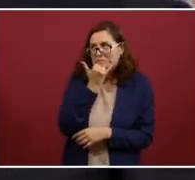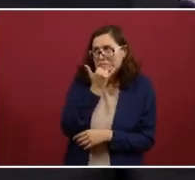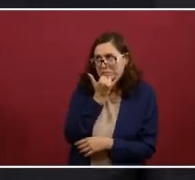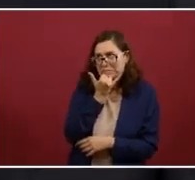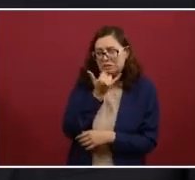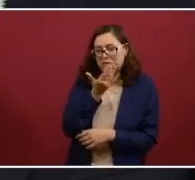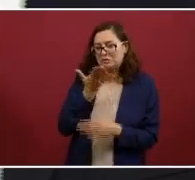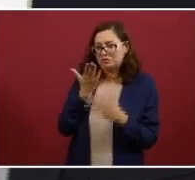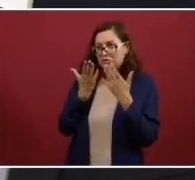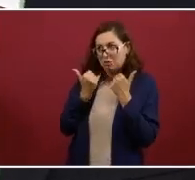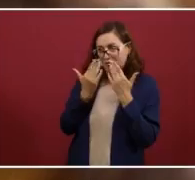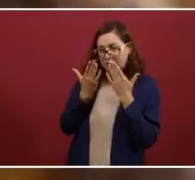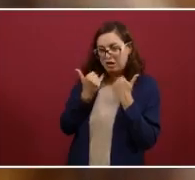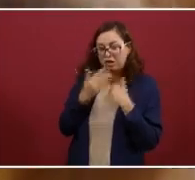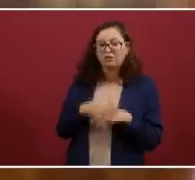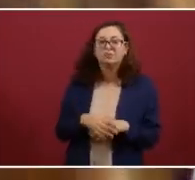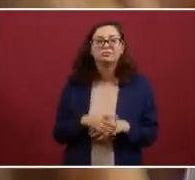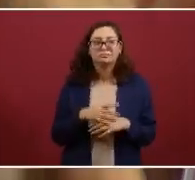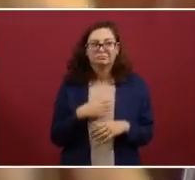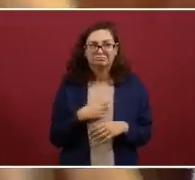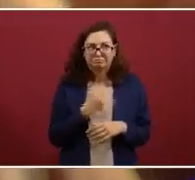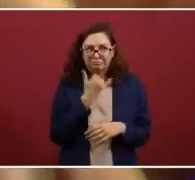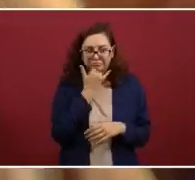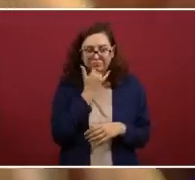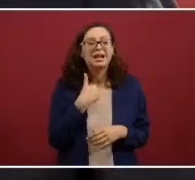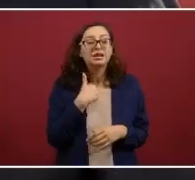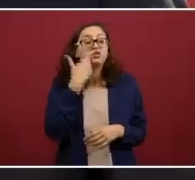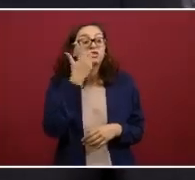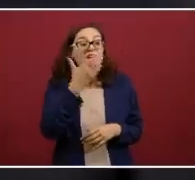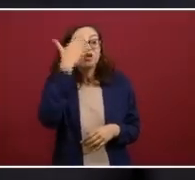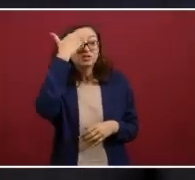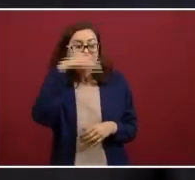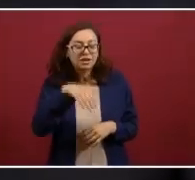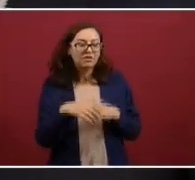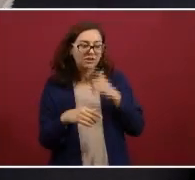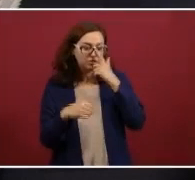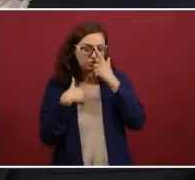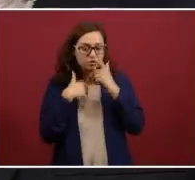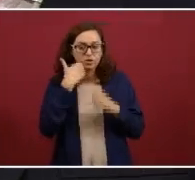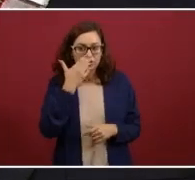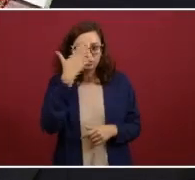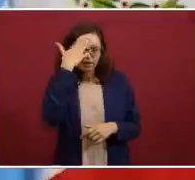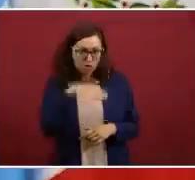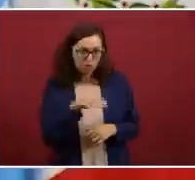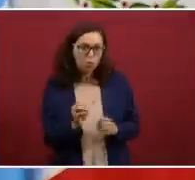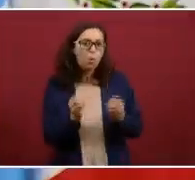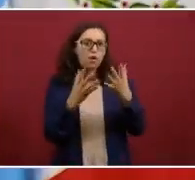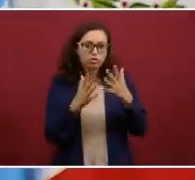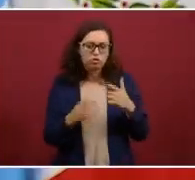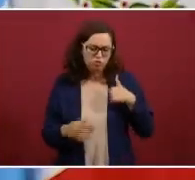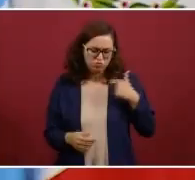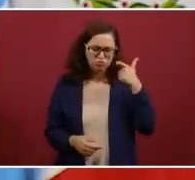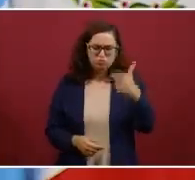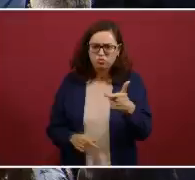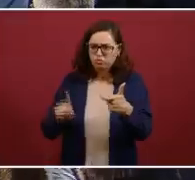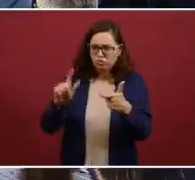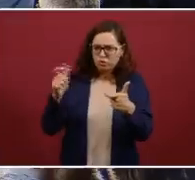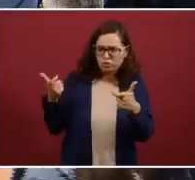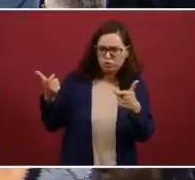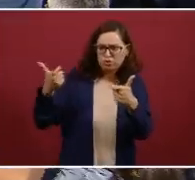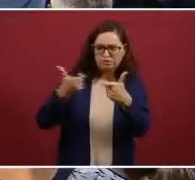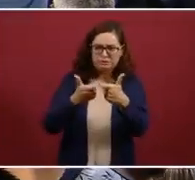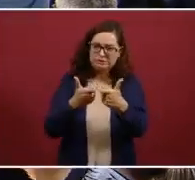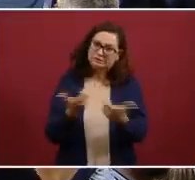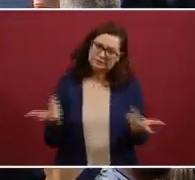tengo aquí a la Pues mano. Pero al gobierno federal le correspondían saber, 94 millones de pesos. Eso es lo que quiero saber, sí. Somos bastante